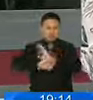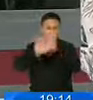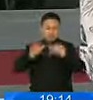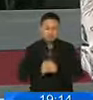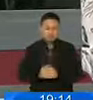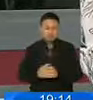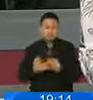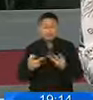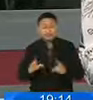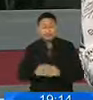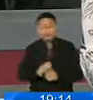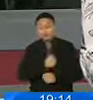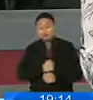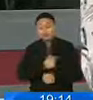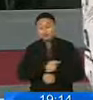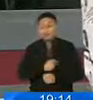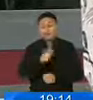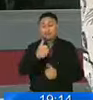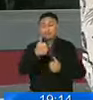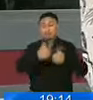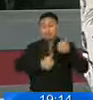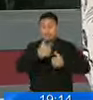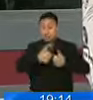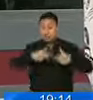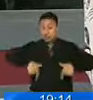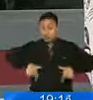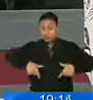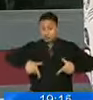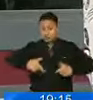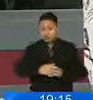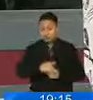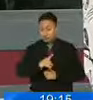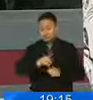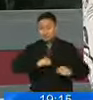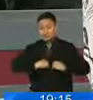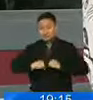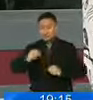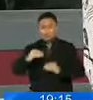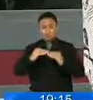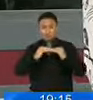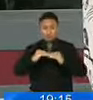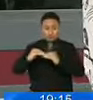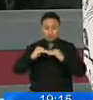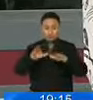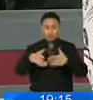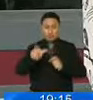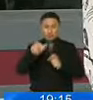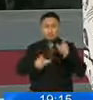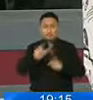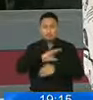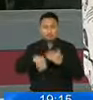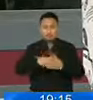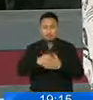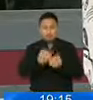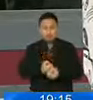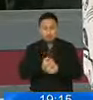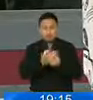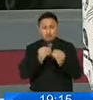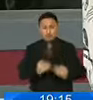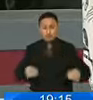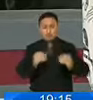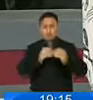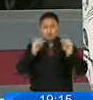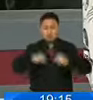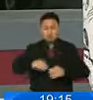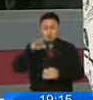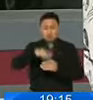además, la ausencia del candidato oficialista, pues ese ejercicio democrático buscaba entregar a los ciudadanos mayor información para emitir un